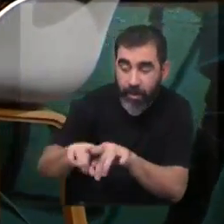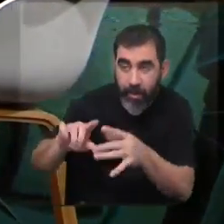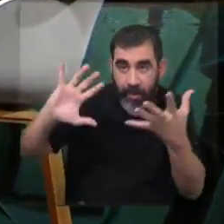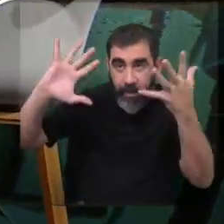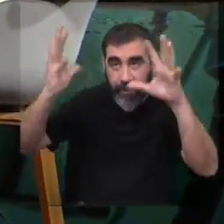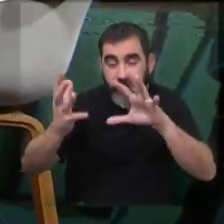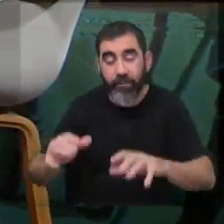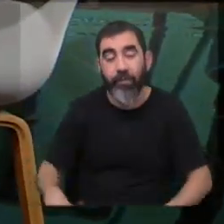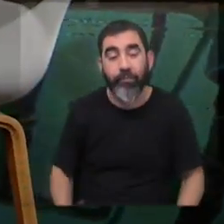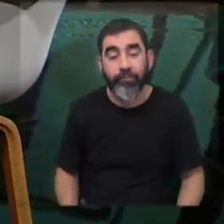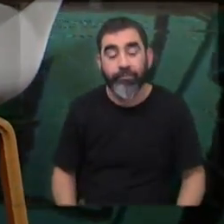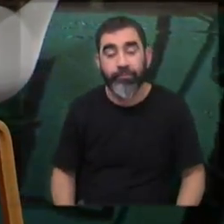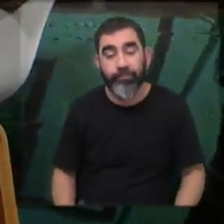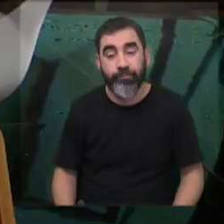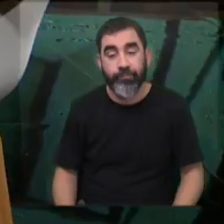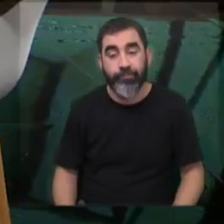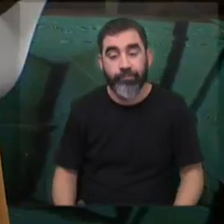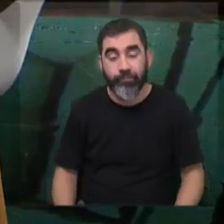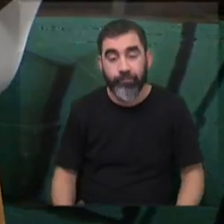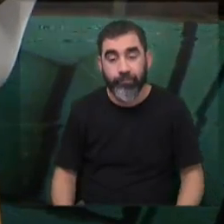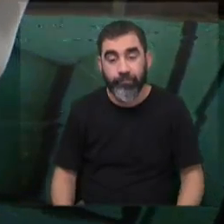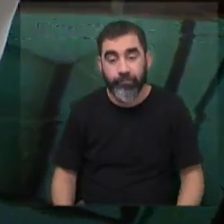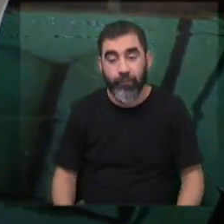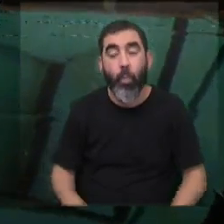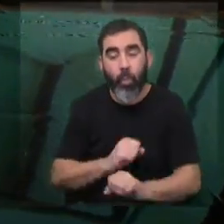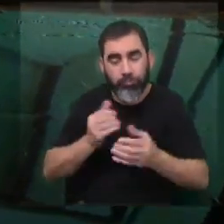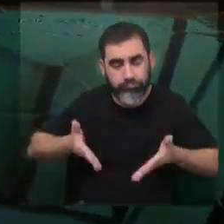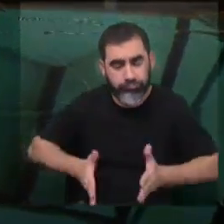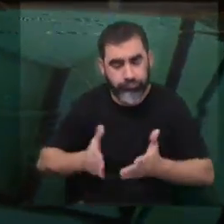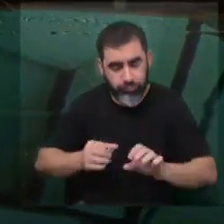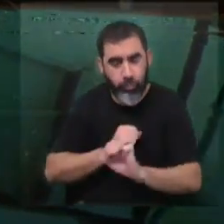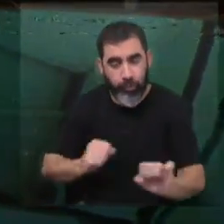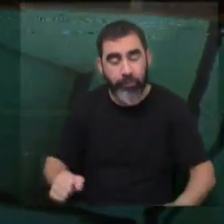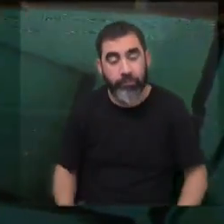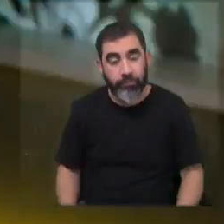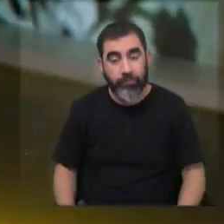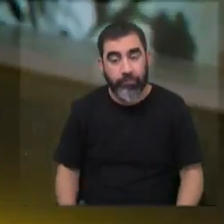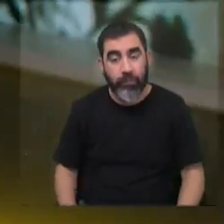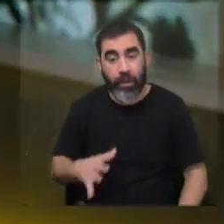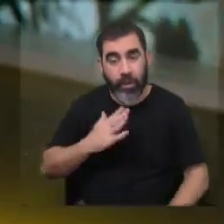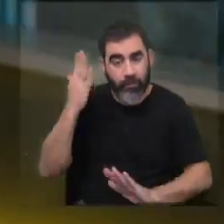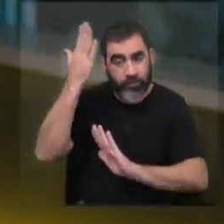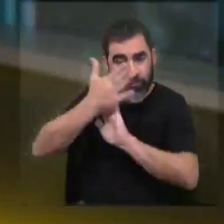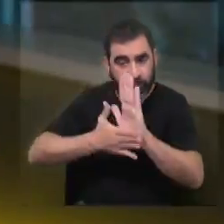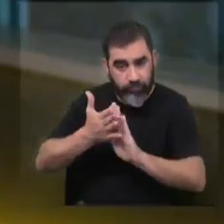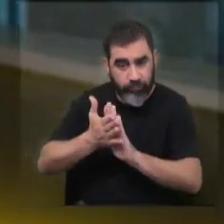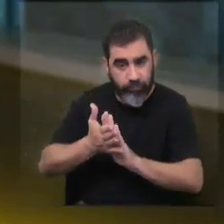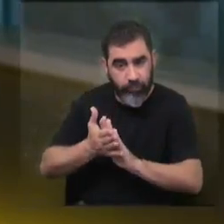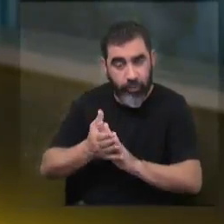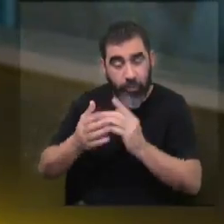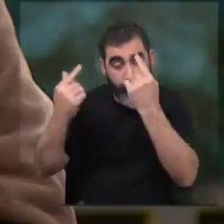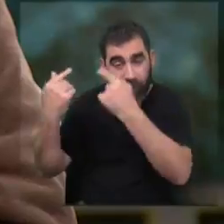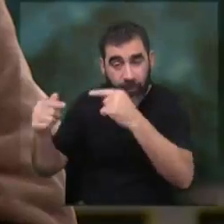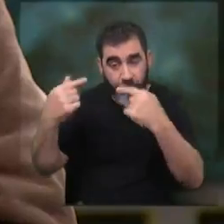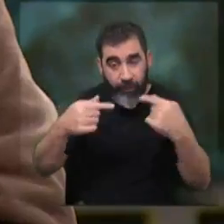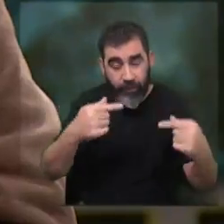al medio ambiente. Nosotros los podemos, y reproducir también. Marcelo, están distribuidos por todo el territorio de Uruguay, ¿no? Pero no son la misma especie.